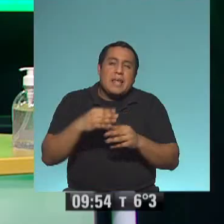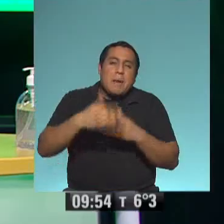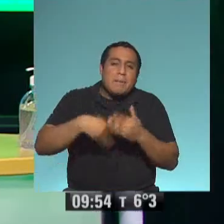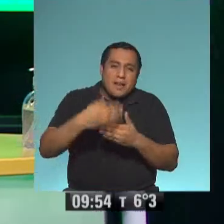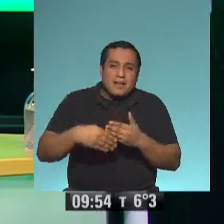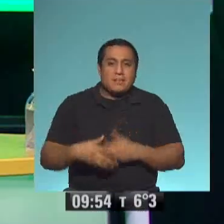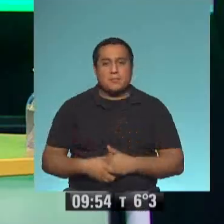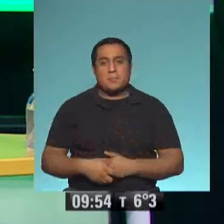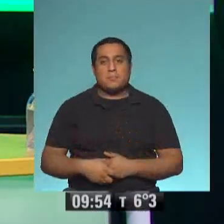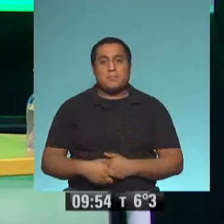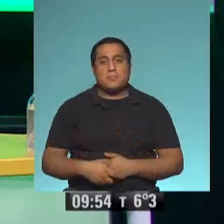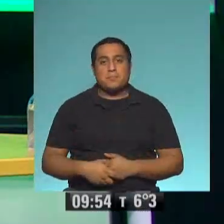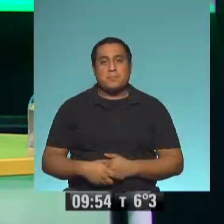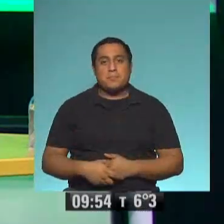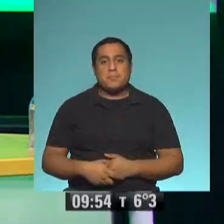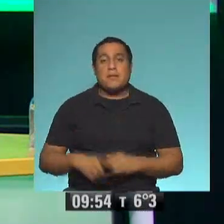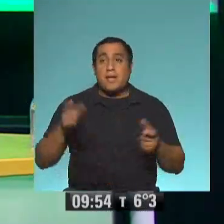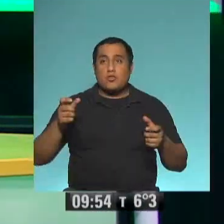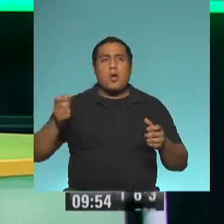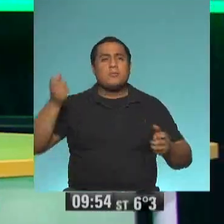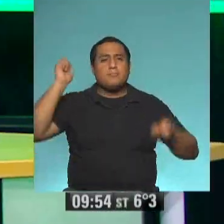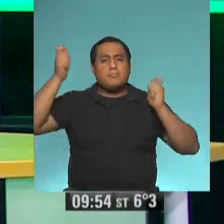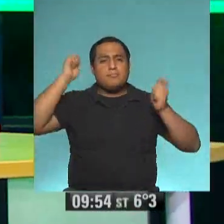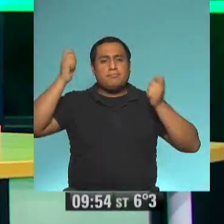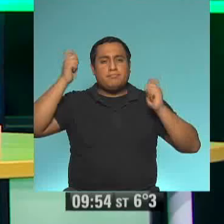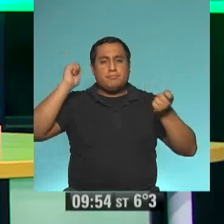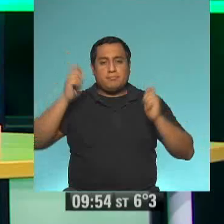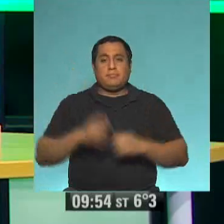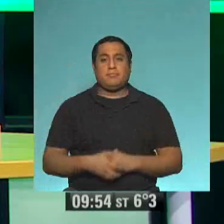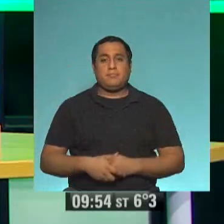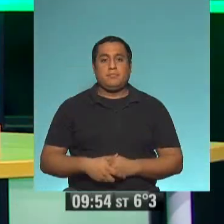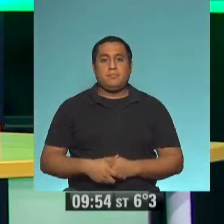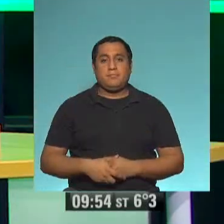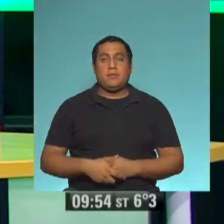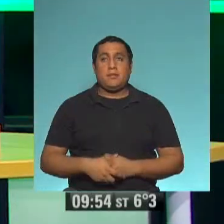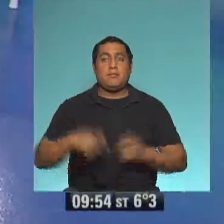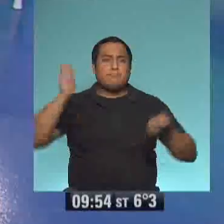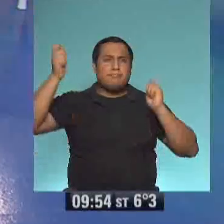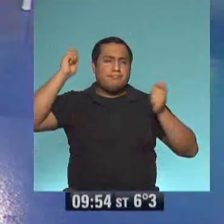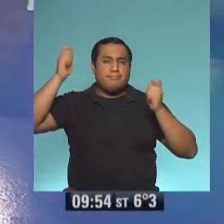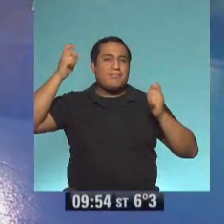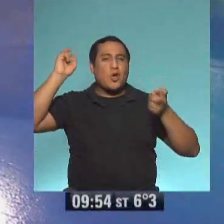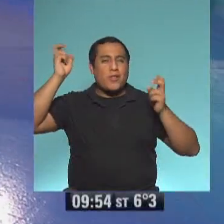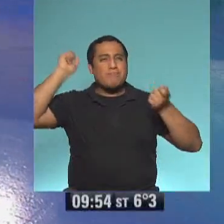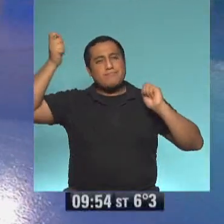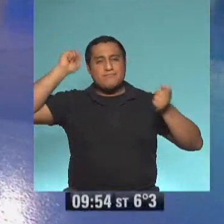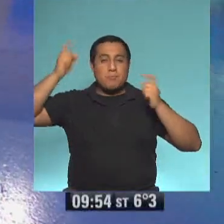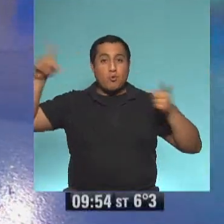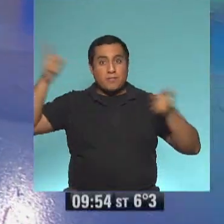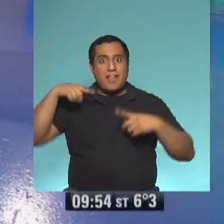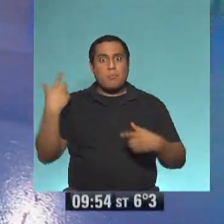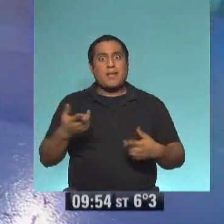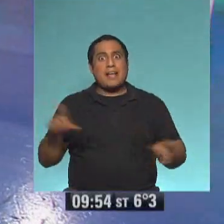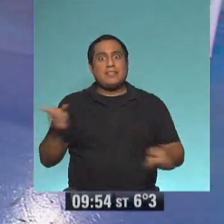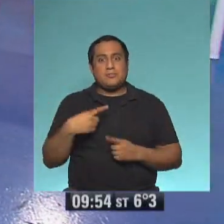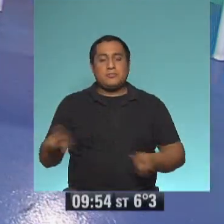de papel higiénico. Vamos a hacernos unas maraquitas con esto. Y con eso nos vamos a cantar una canción. ¿Qué les parece? Perfecto. Venga, vamos a la mesa, que les cuento. Ahí